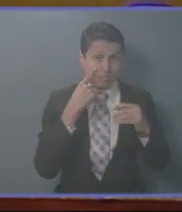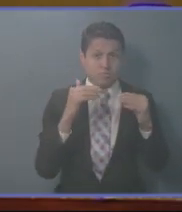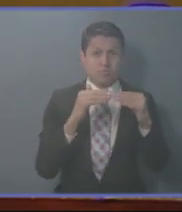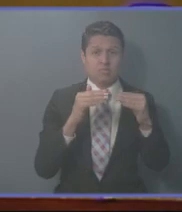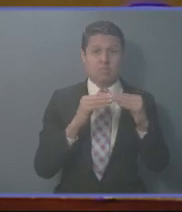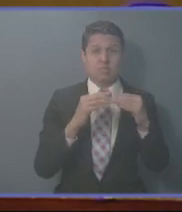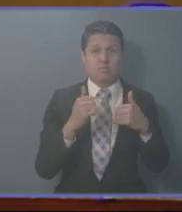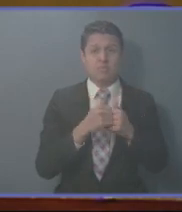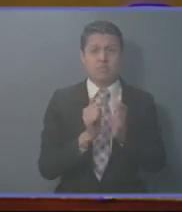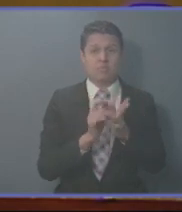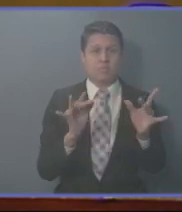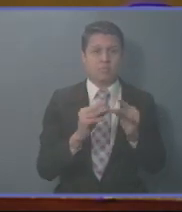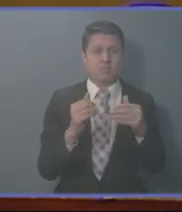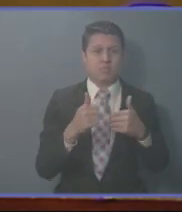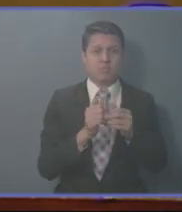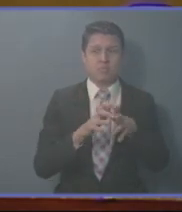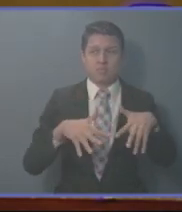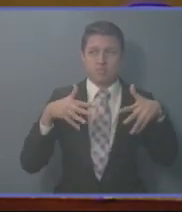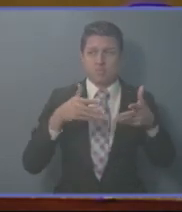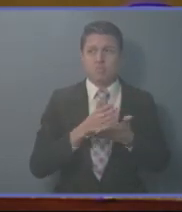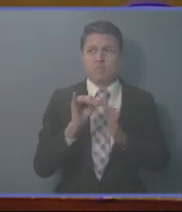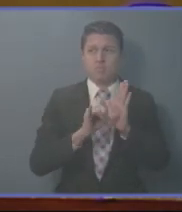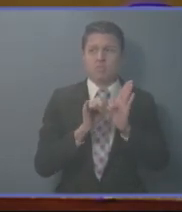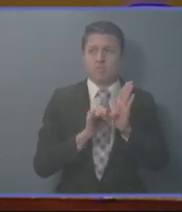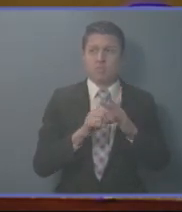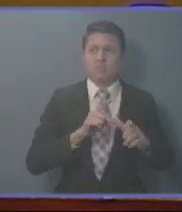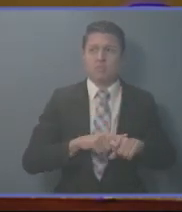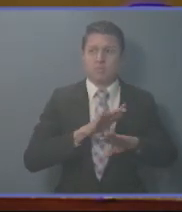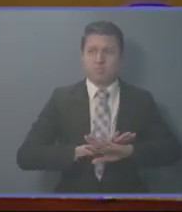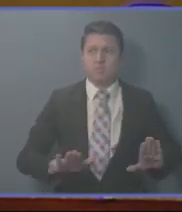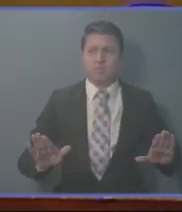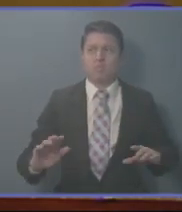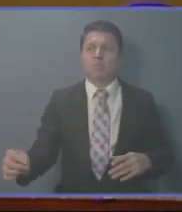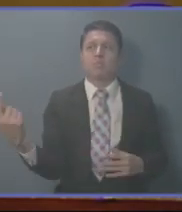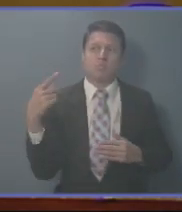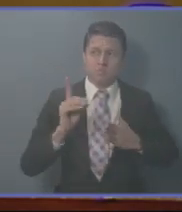plenaria por YouTube. Terminamos entonces con el diputado Damián Alegría, que no estaba